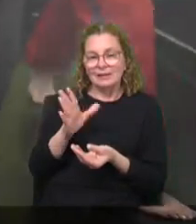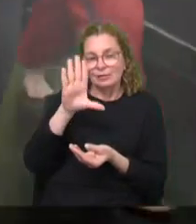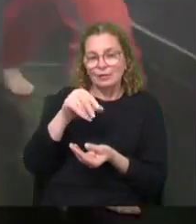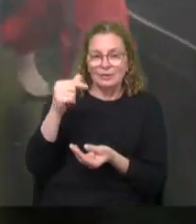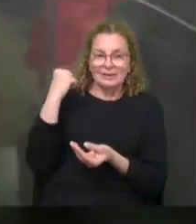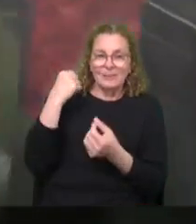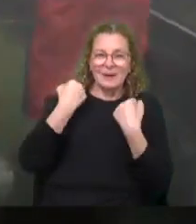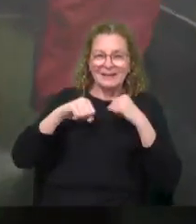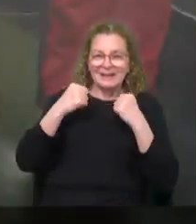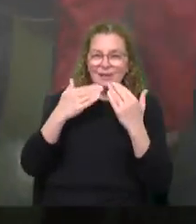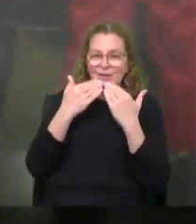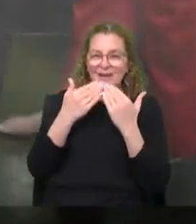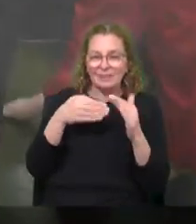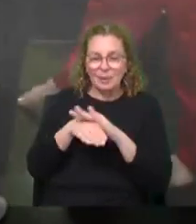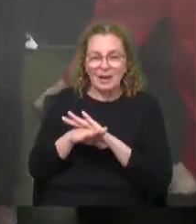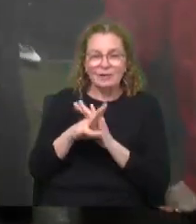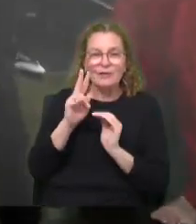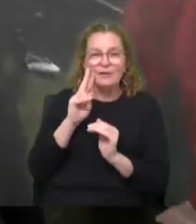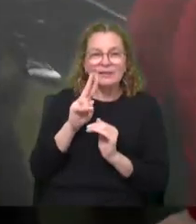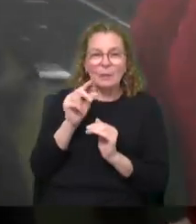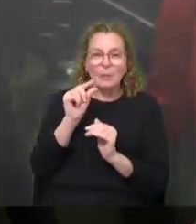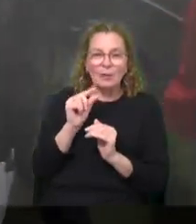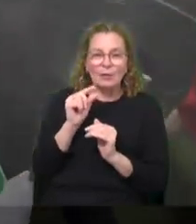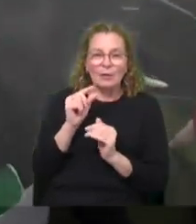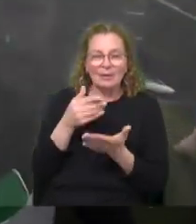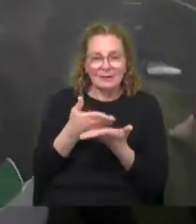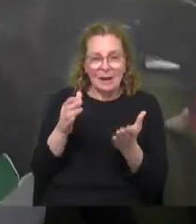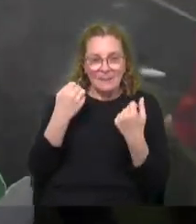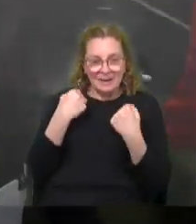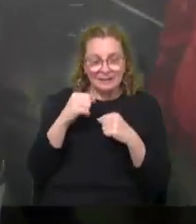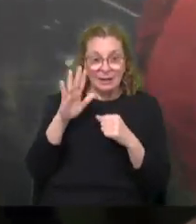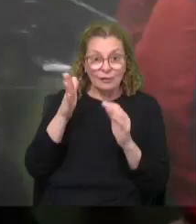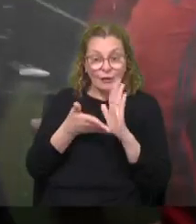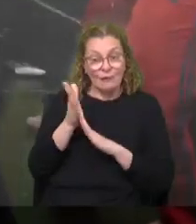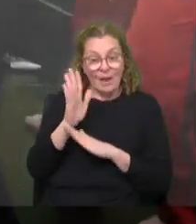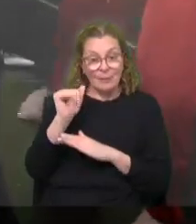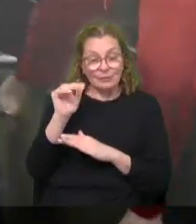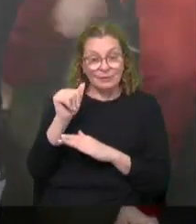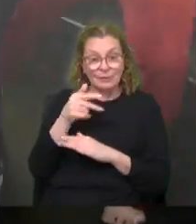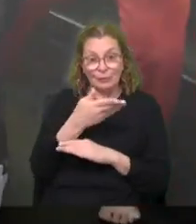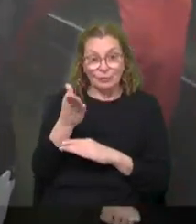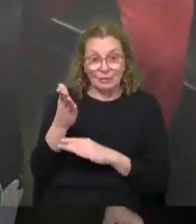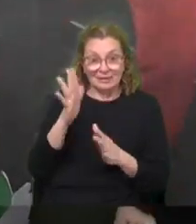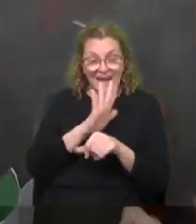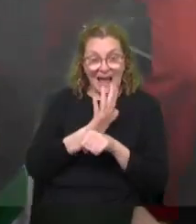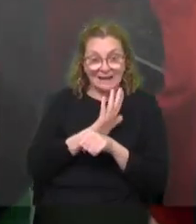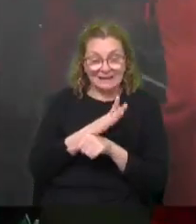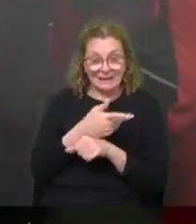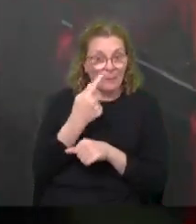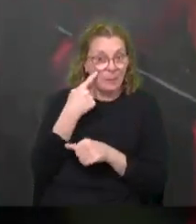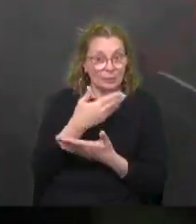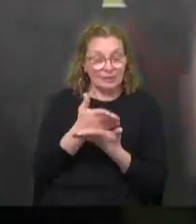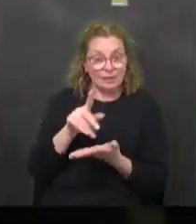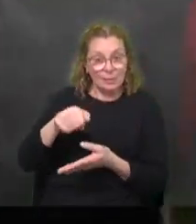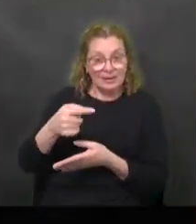están acá ensayando. Gracias por dejarnos meternos un poco en el ensayo. Y nos despedimos con todo este arte que van a estar mostrando